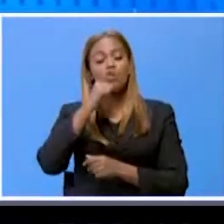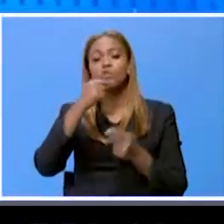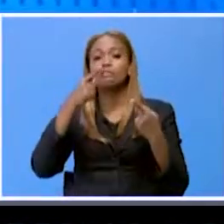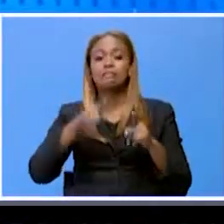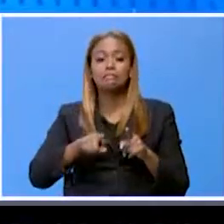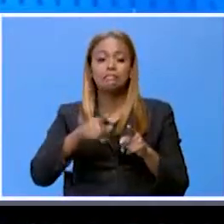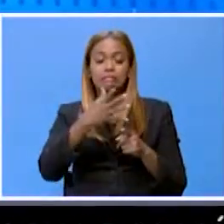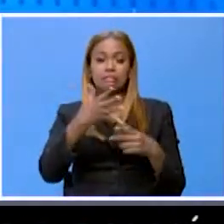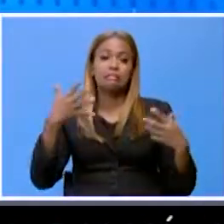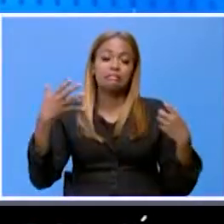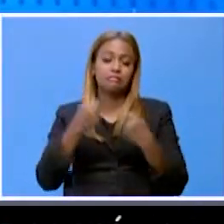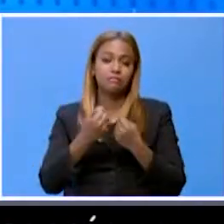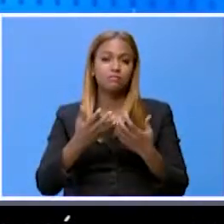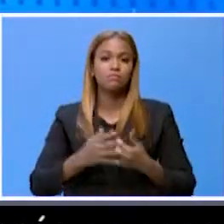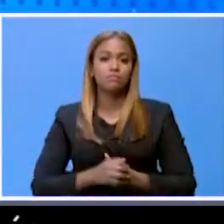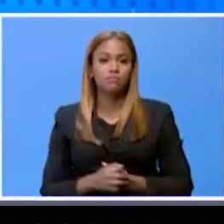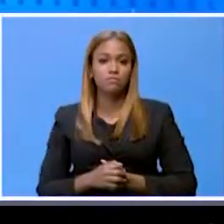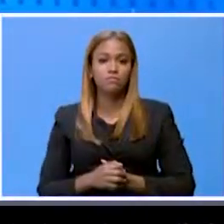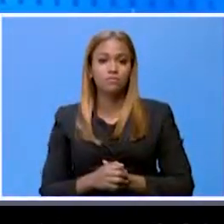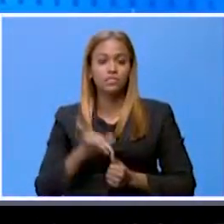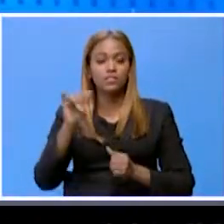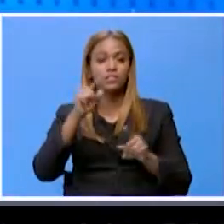hechos que lamentar.